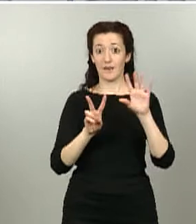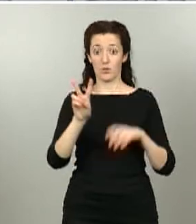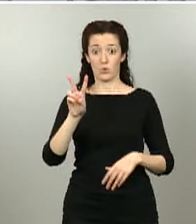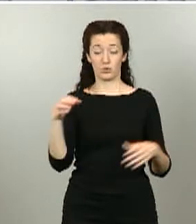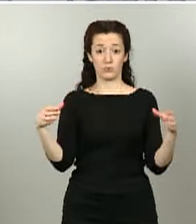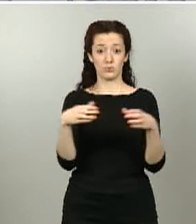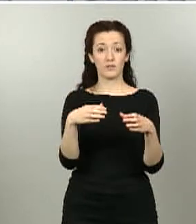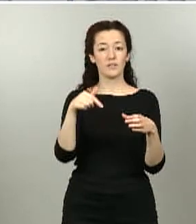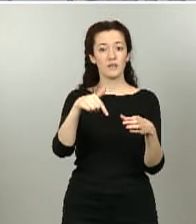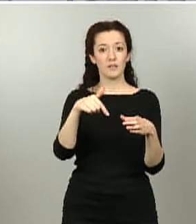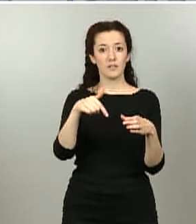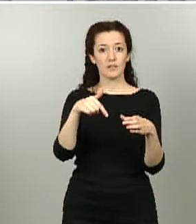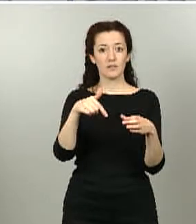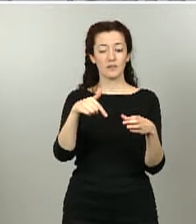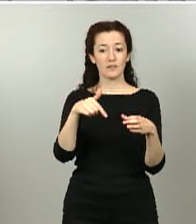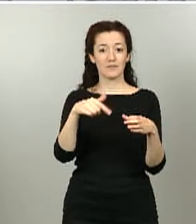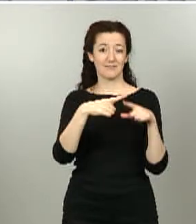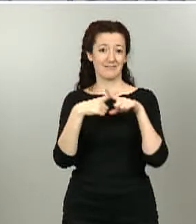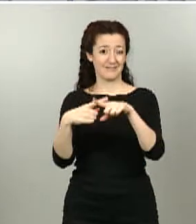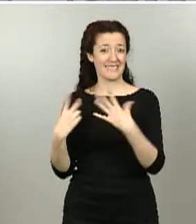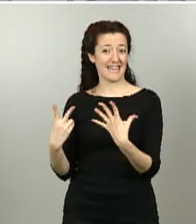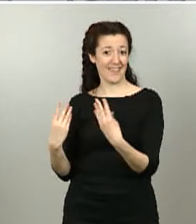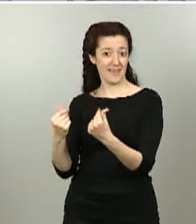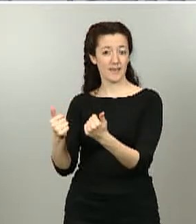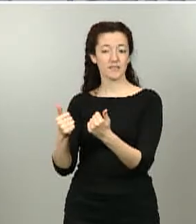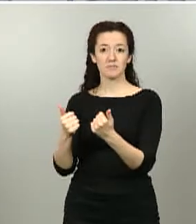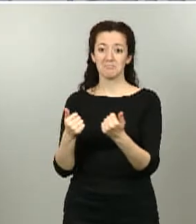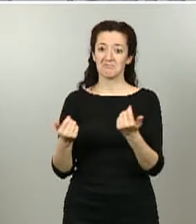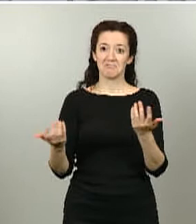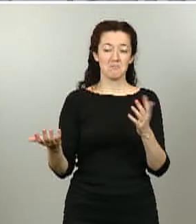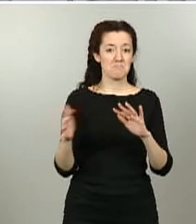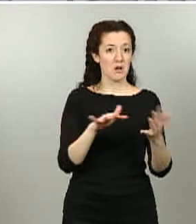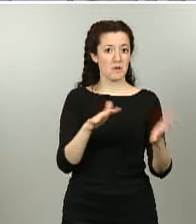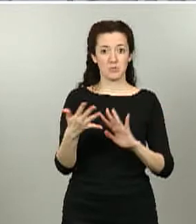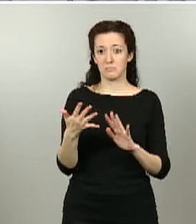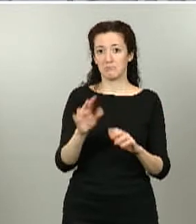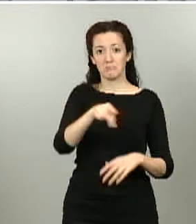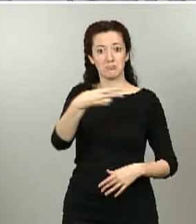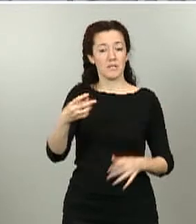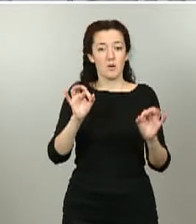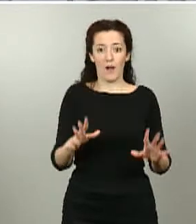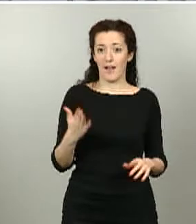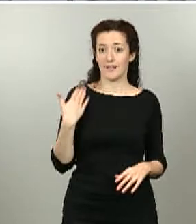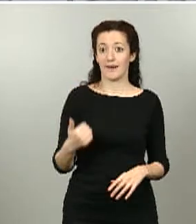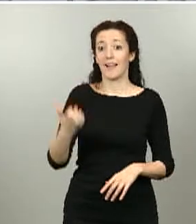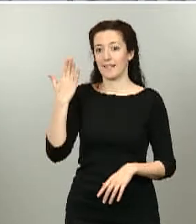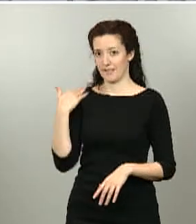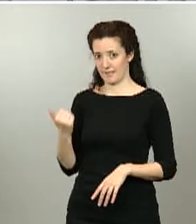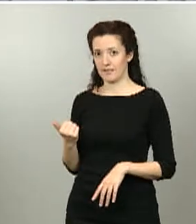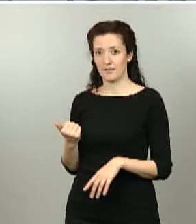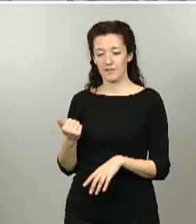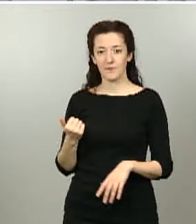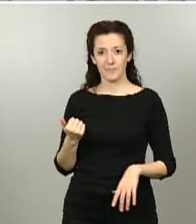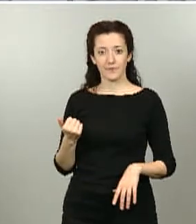divididos entre 7 días, vemos que es más o menos lo mismo que observábamos ayer y antes de ayer, que es el periodo en el que teníamos